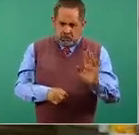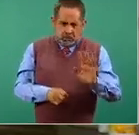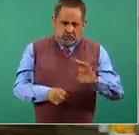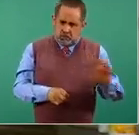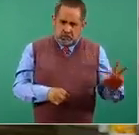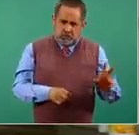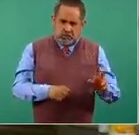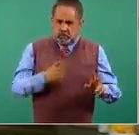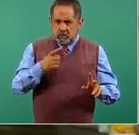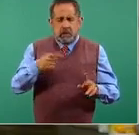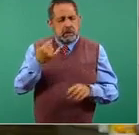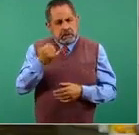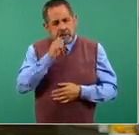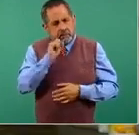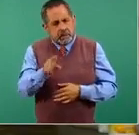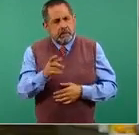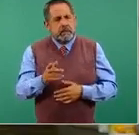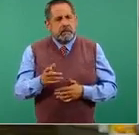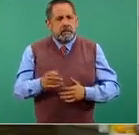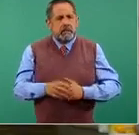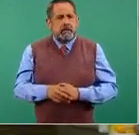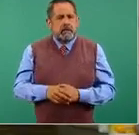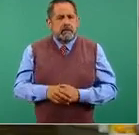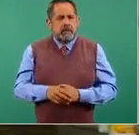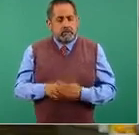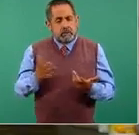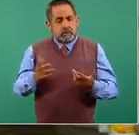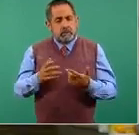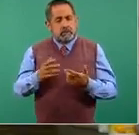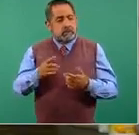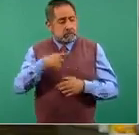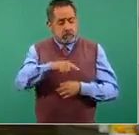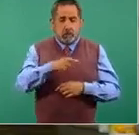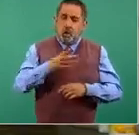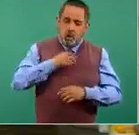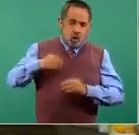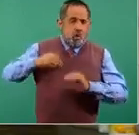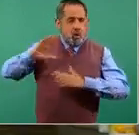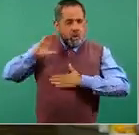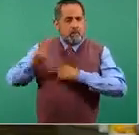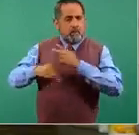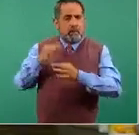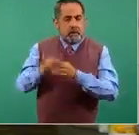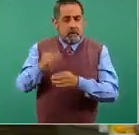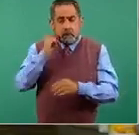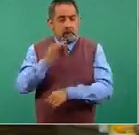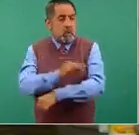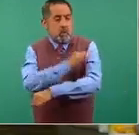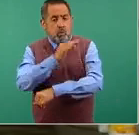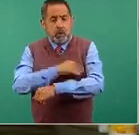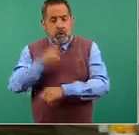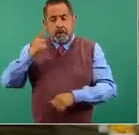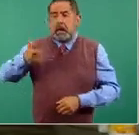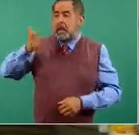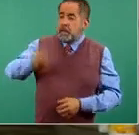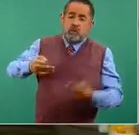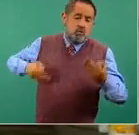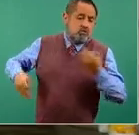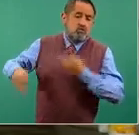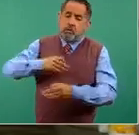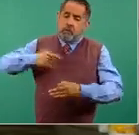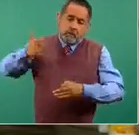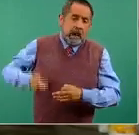engañar y que lo que les prometan, que les cumplen, porque finalmente es una vacuna que se paga con los impuestos de